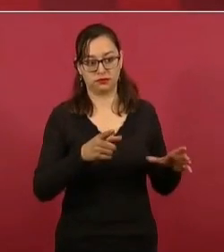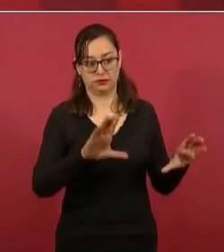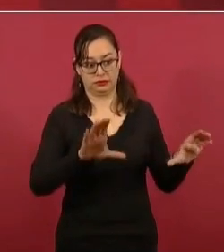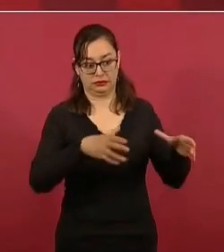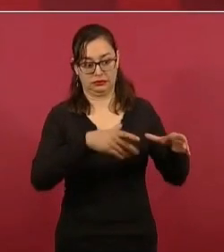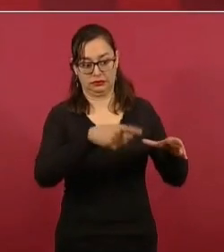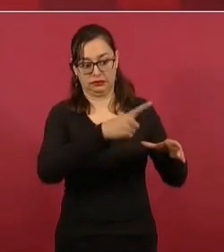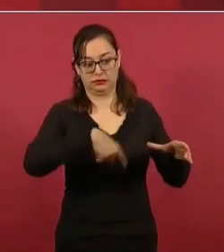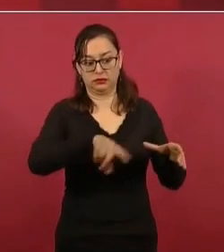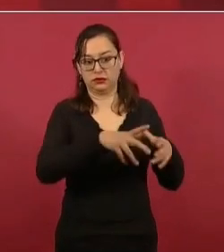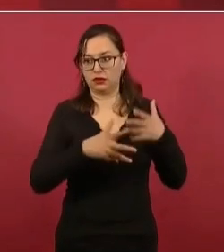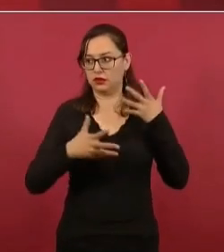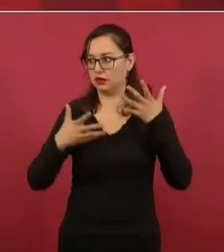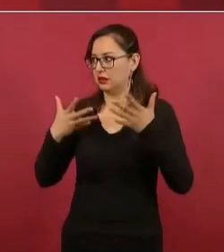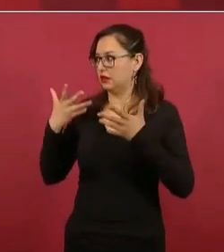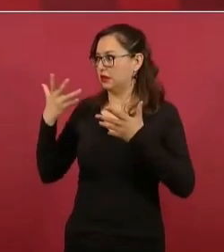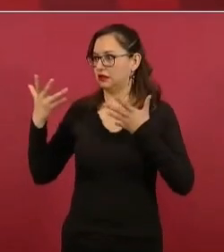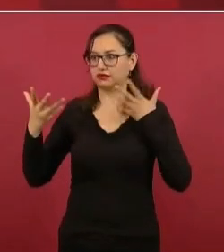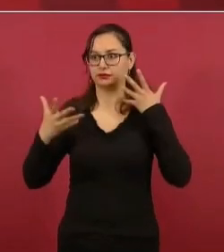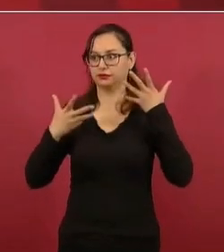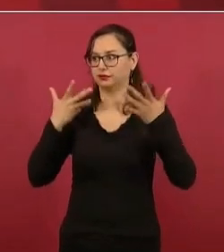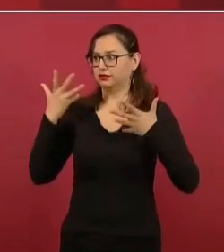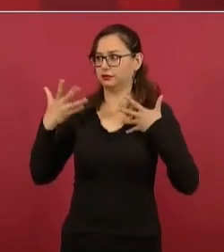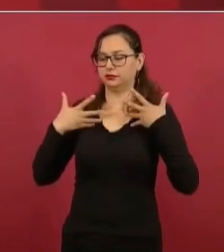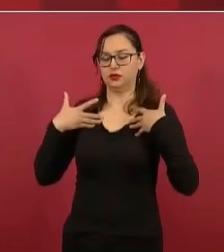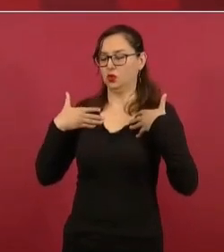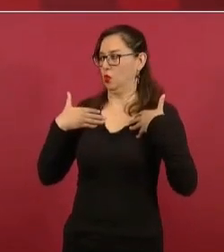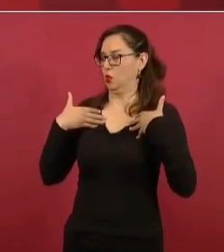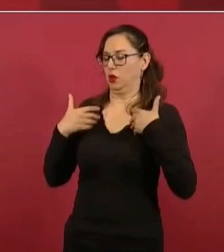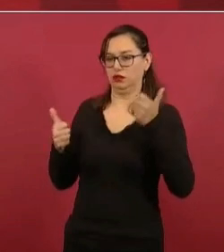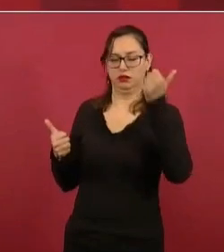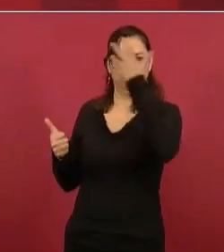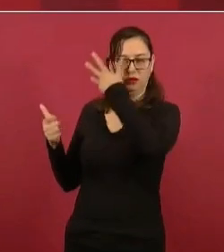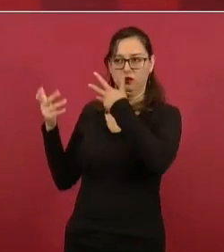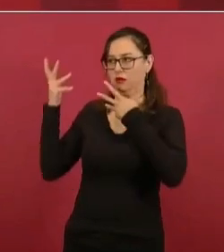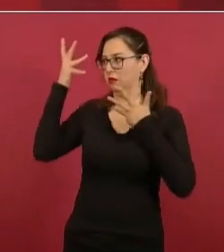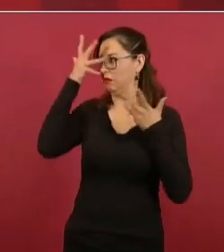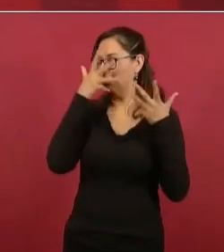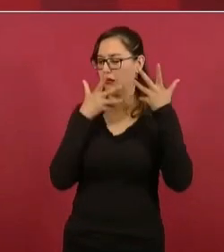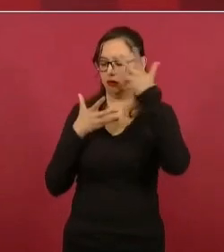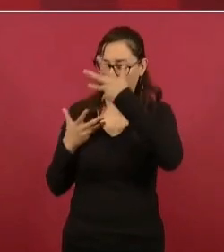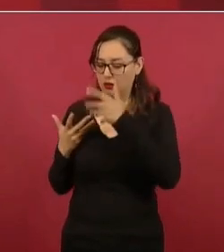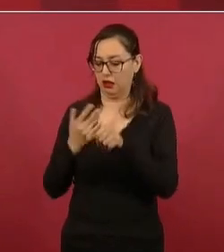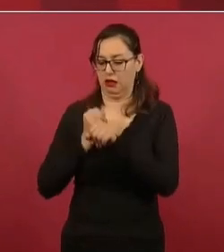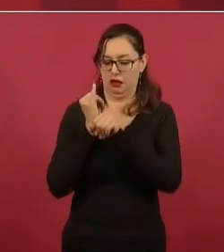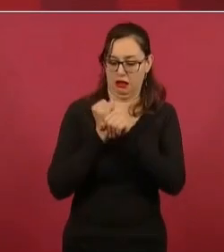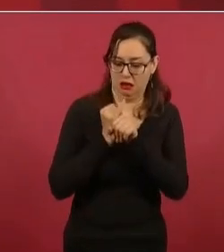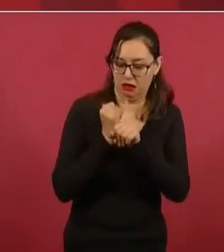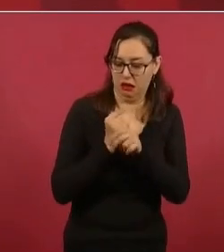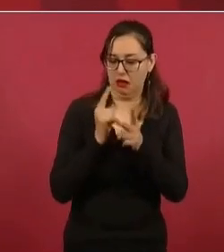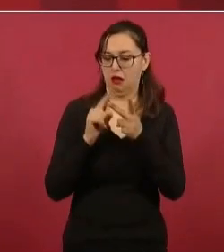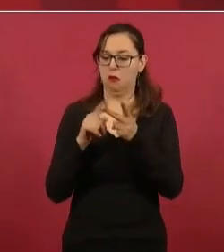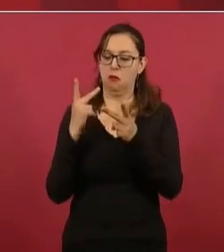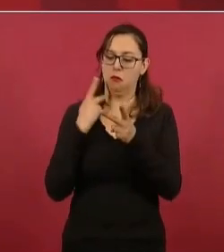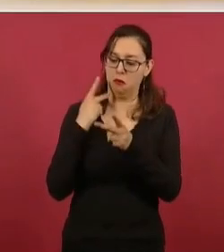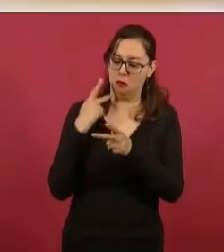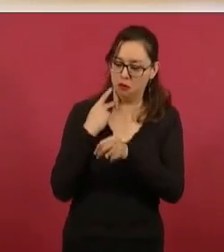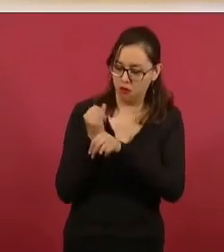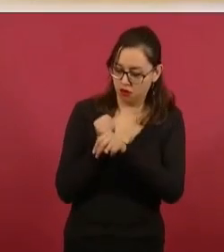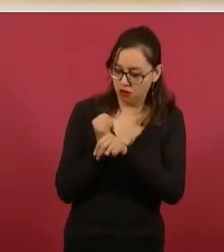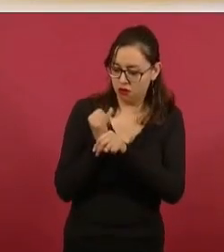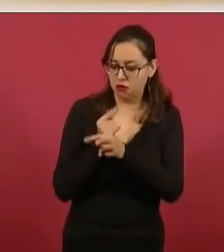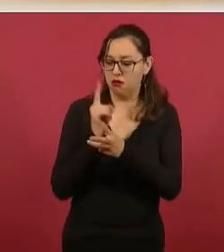analistas, politólogos, intelectuales orgánicos, periodistas,